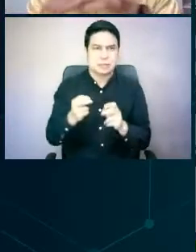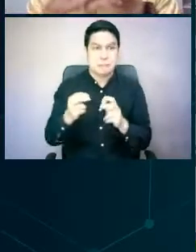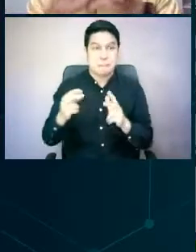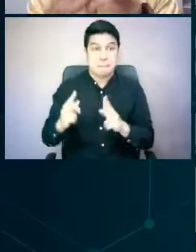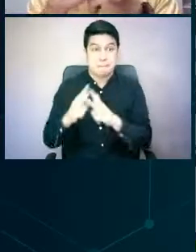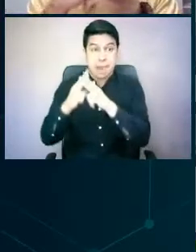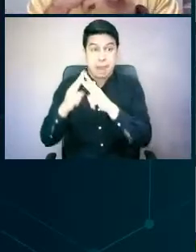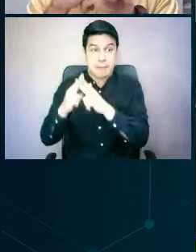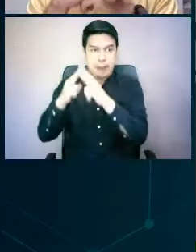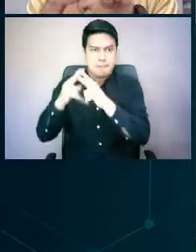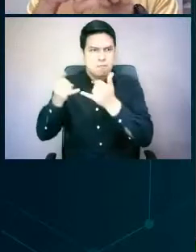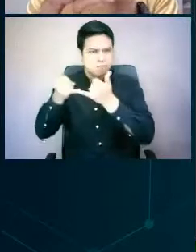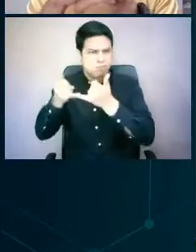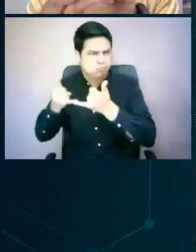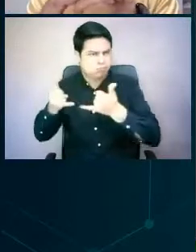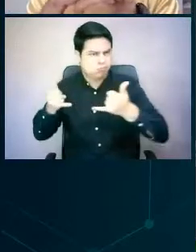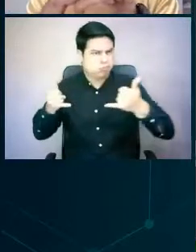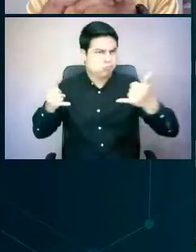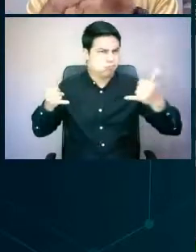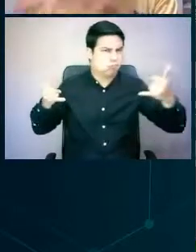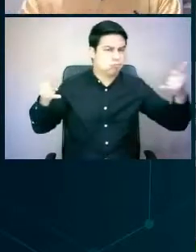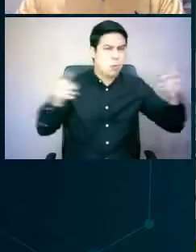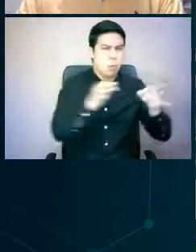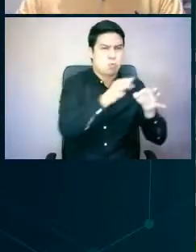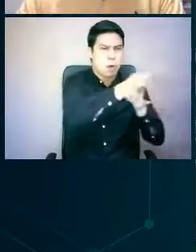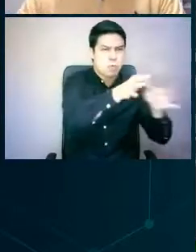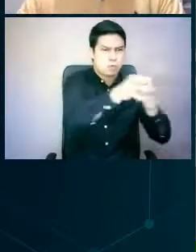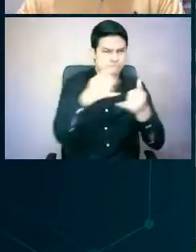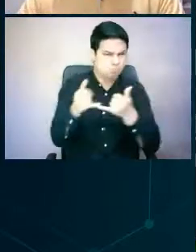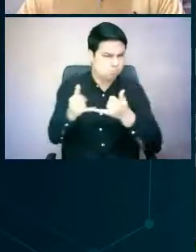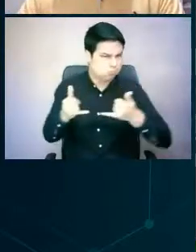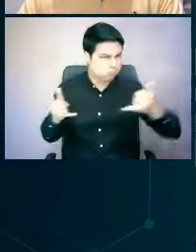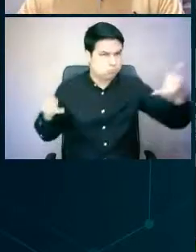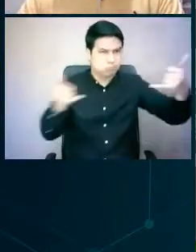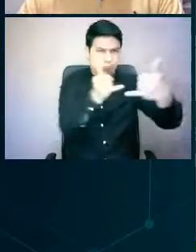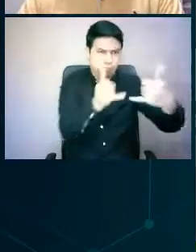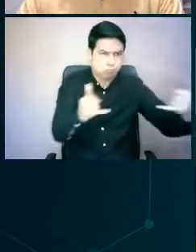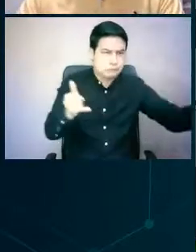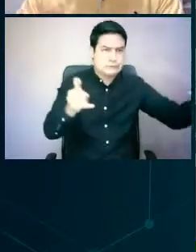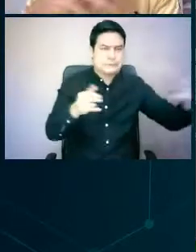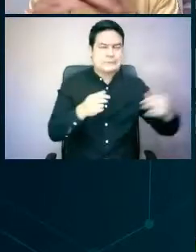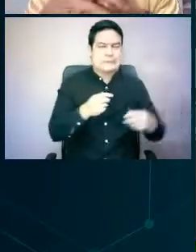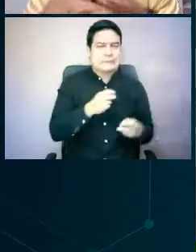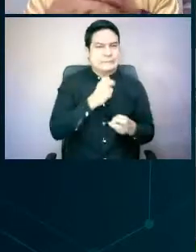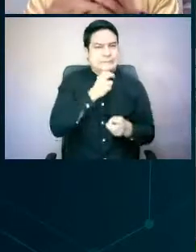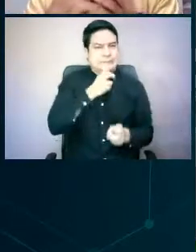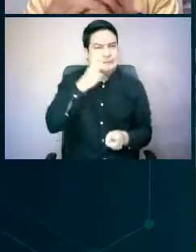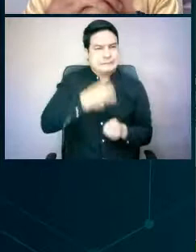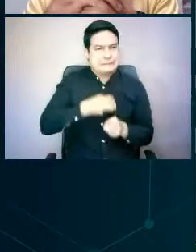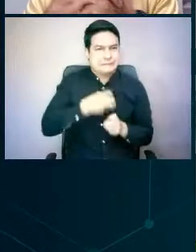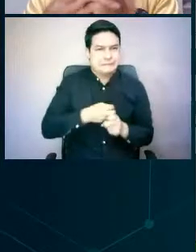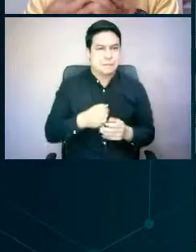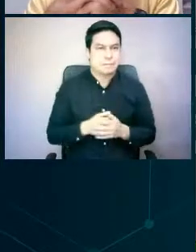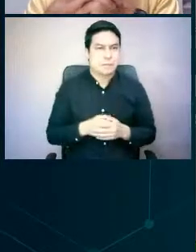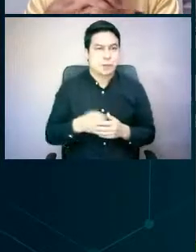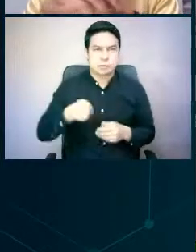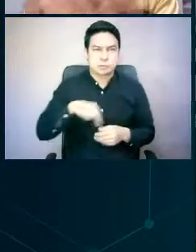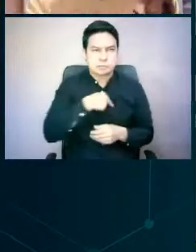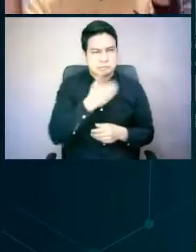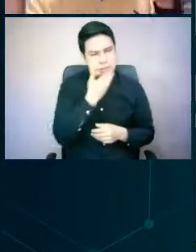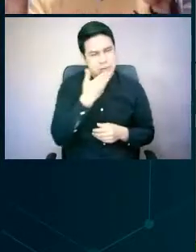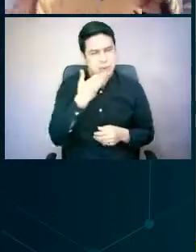de los proyectos Santa Fe y San Jerónimo, se exploró la alternativa de conectar los IEDs de